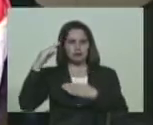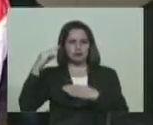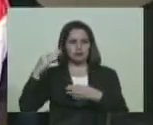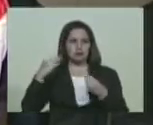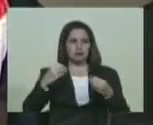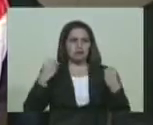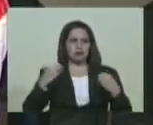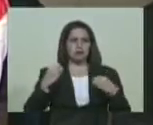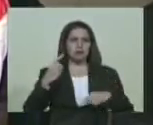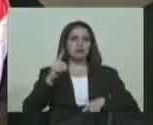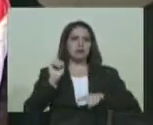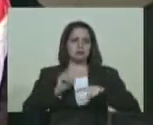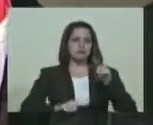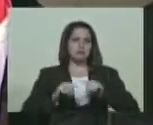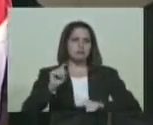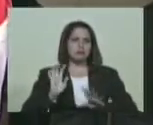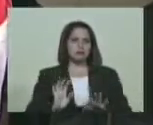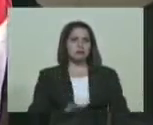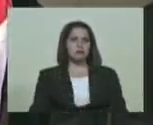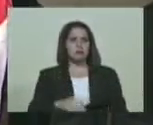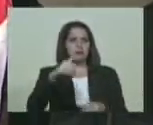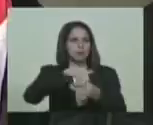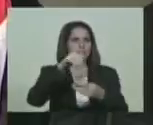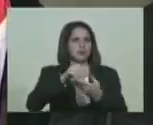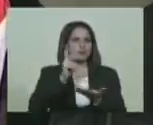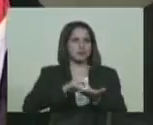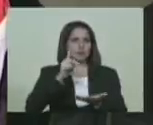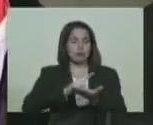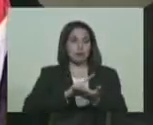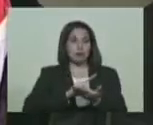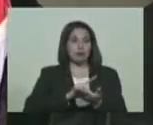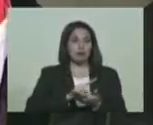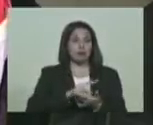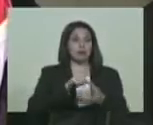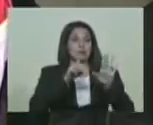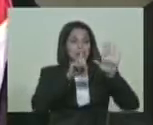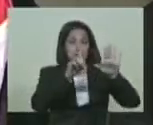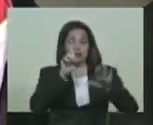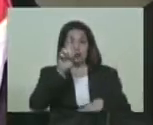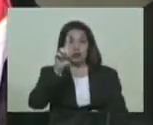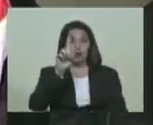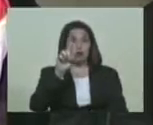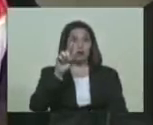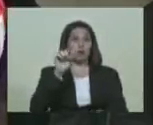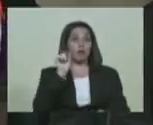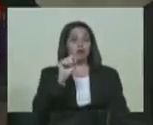yo a ellos, participación electoral 61.4, que anoten en Washington.